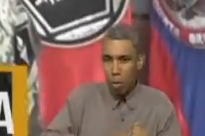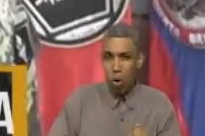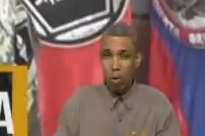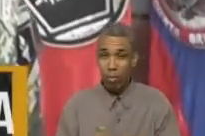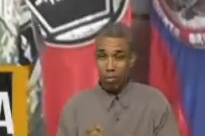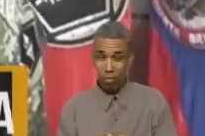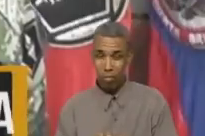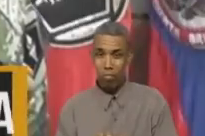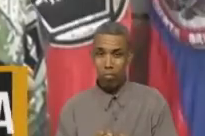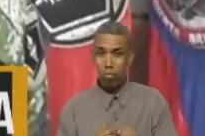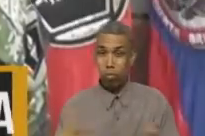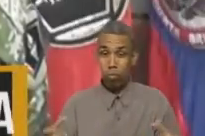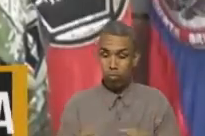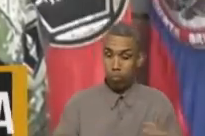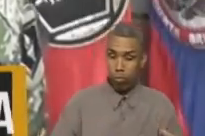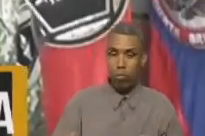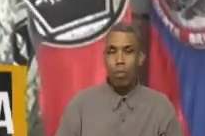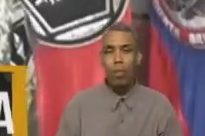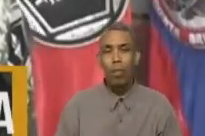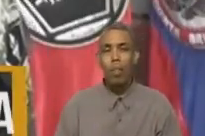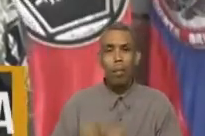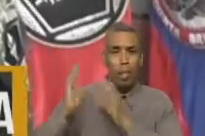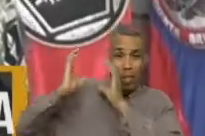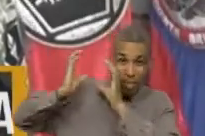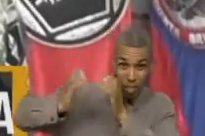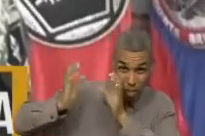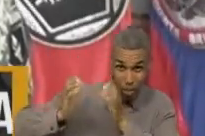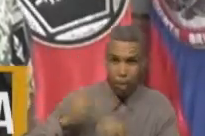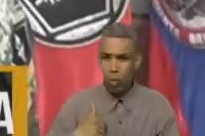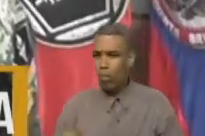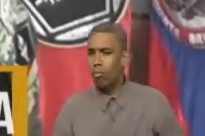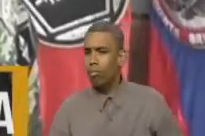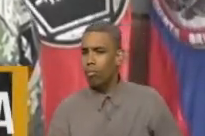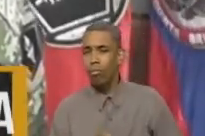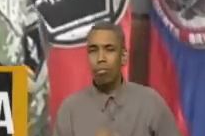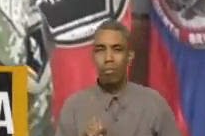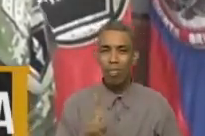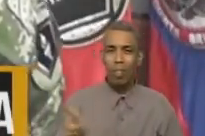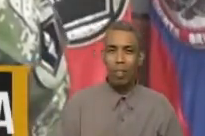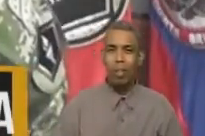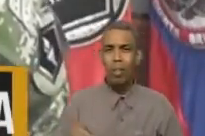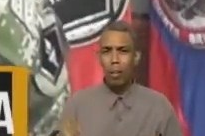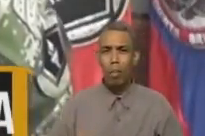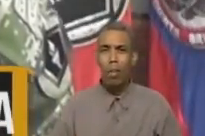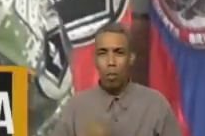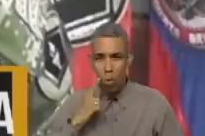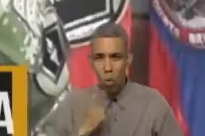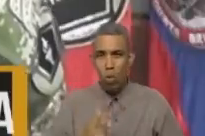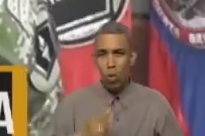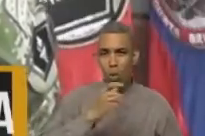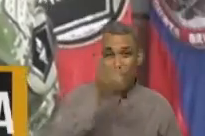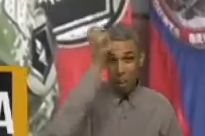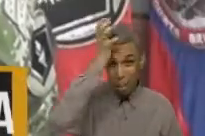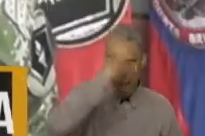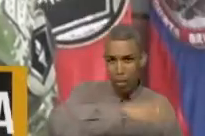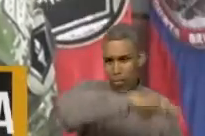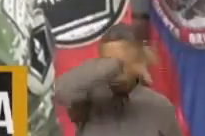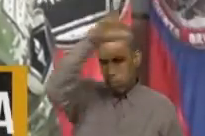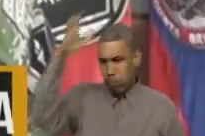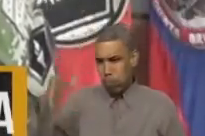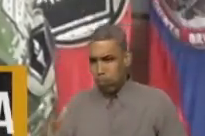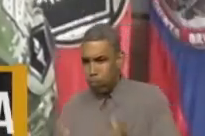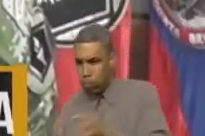de amonio y 100 de cemento. También se halló un horno artesanal, 3 hornos microondas, 3